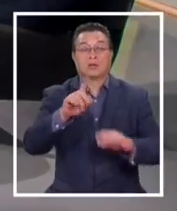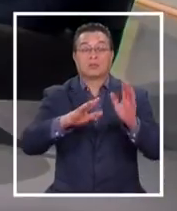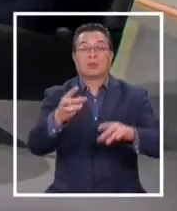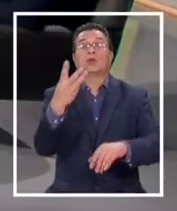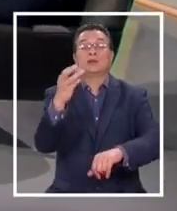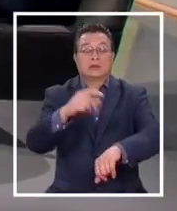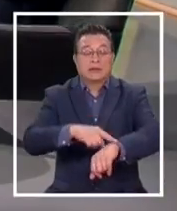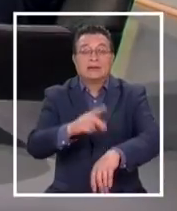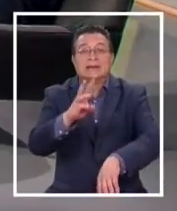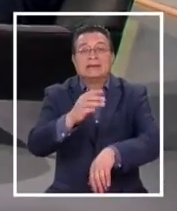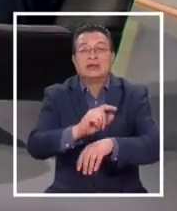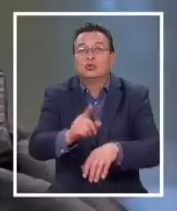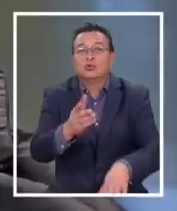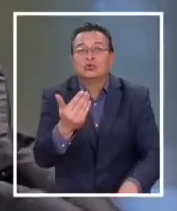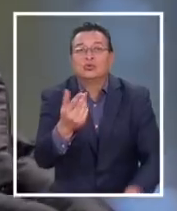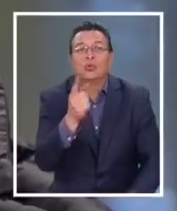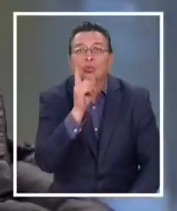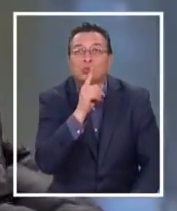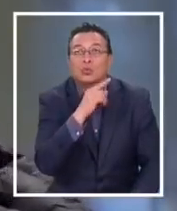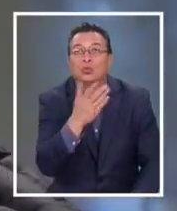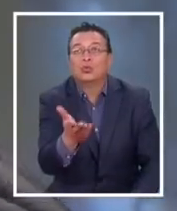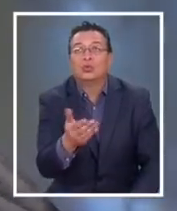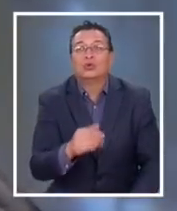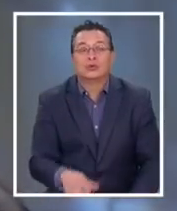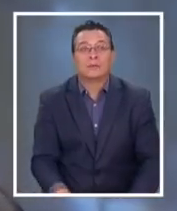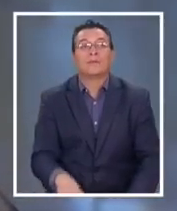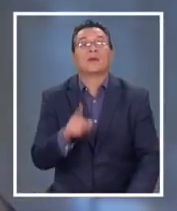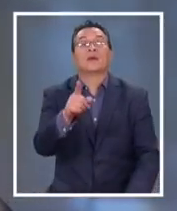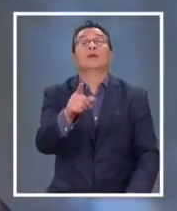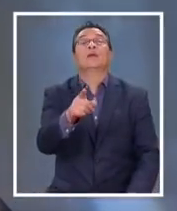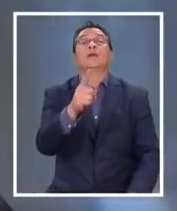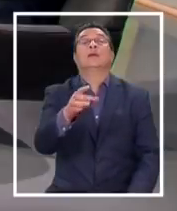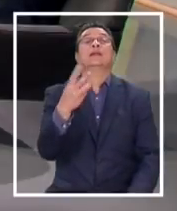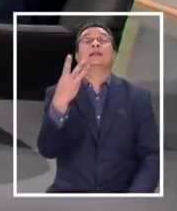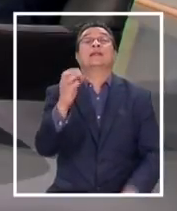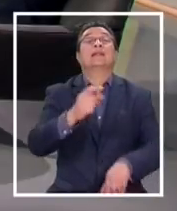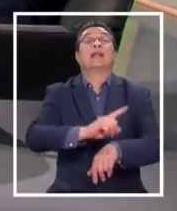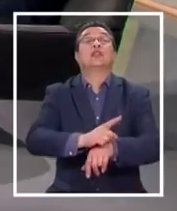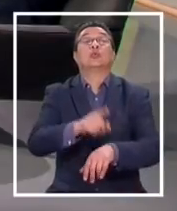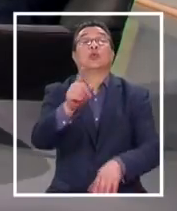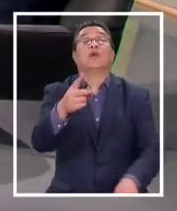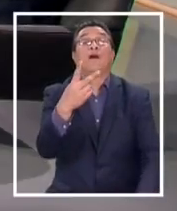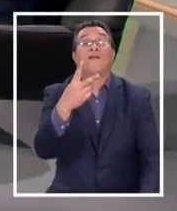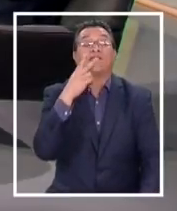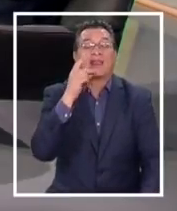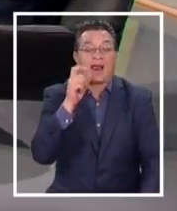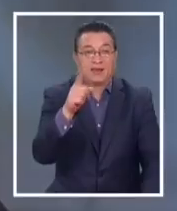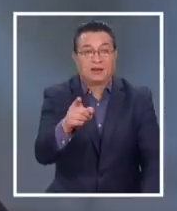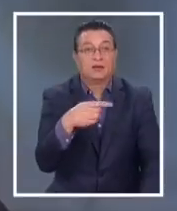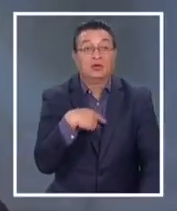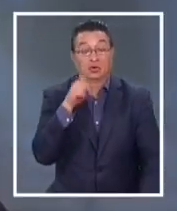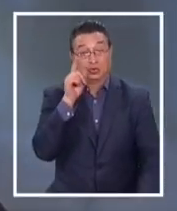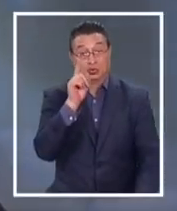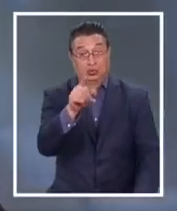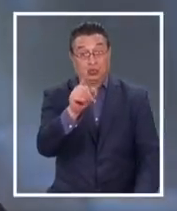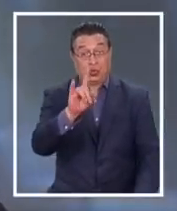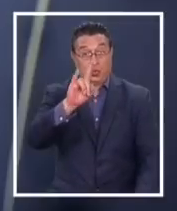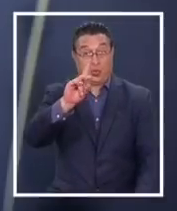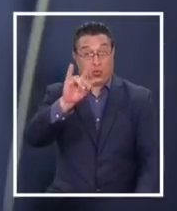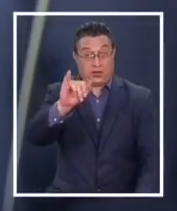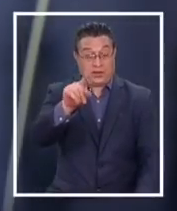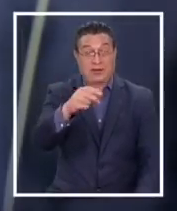30 segundos, como todos los que presentes. Parte de la ronda de 30 segundos, Francisco Vidal. No cometan ustedes,